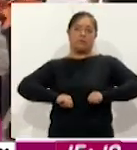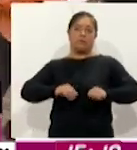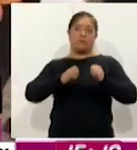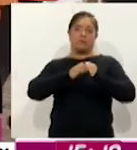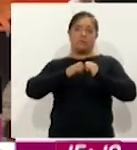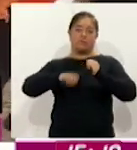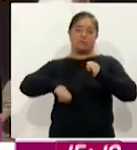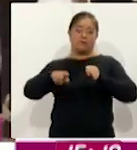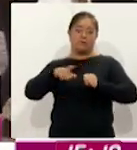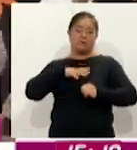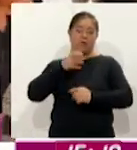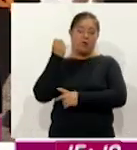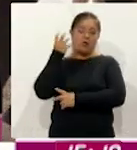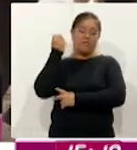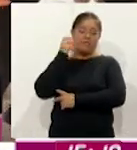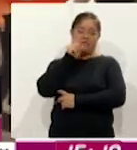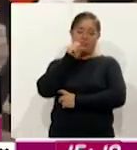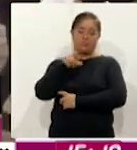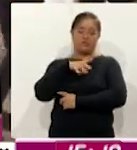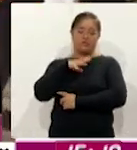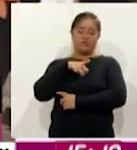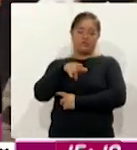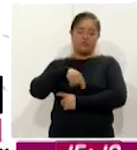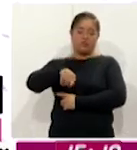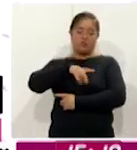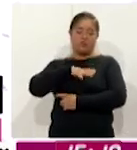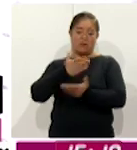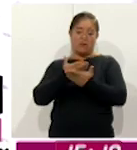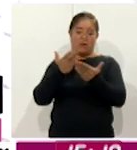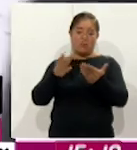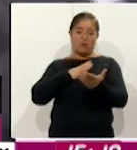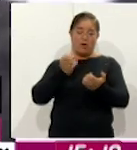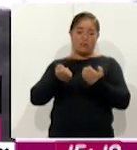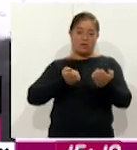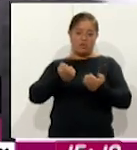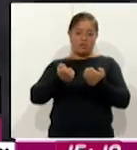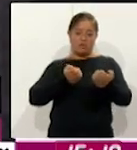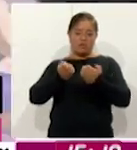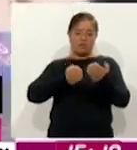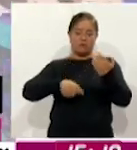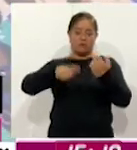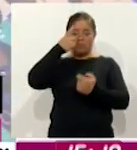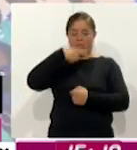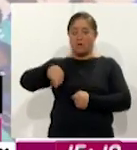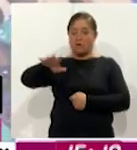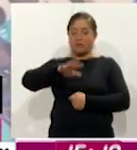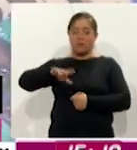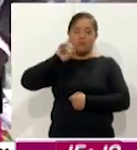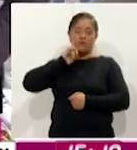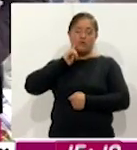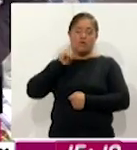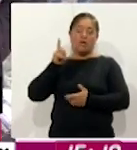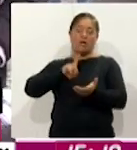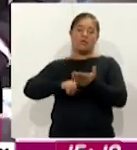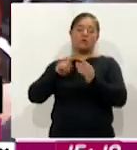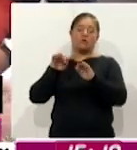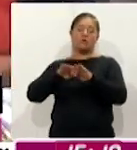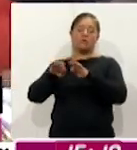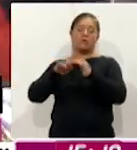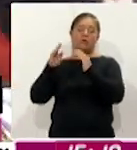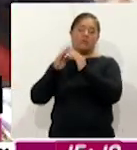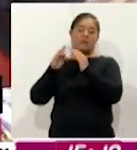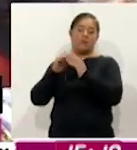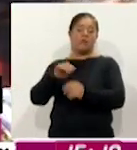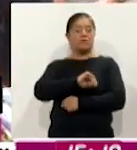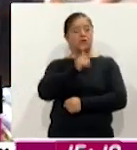hubo conferencias, también hubo desde temprana hora una activación física para las amas de casa y funcionarios que se sumaron